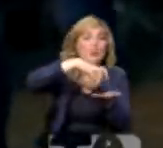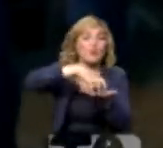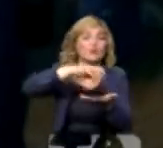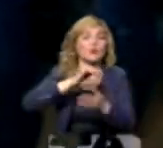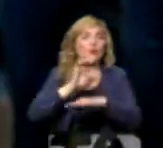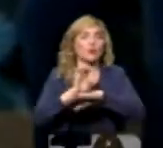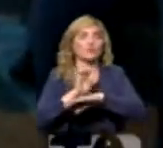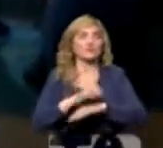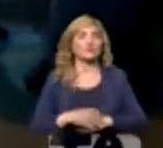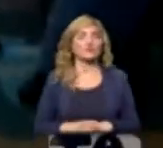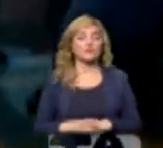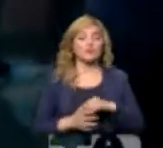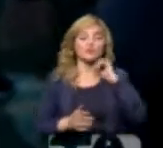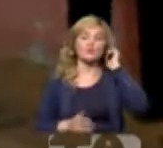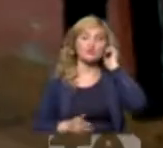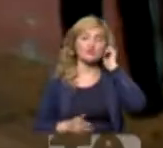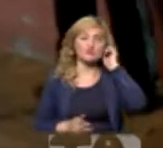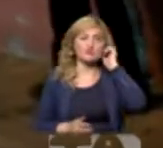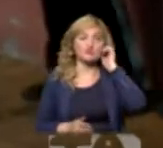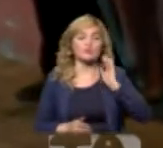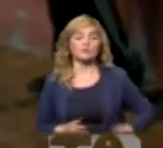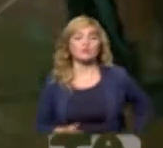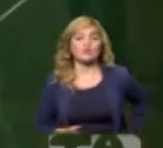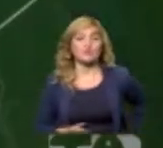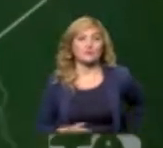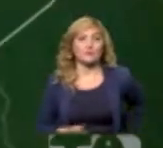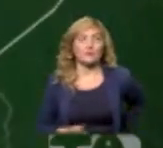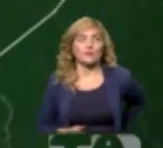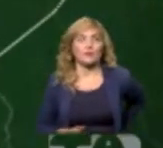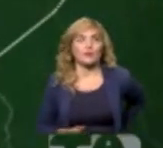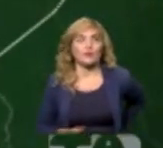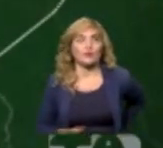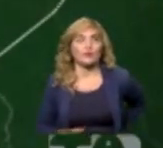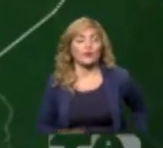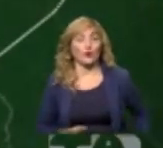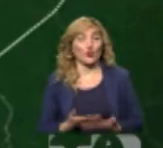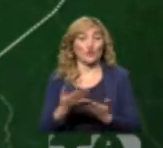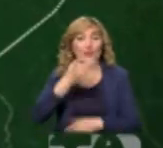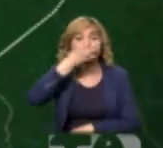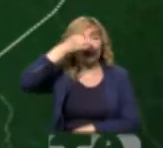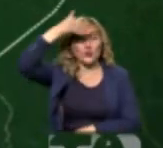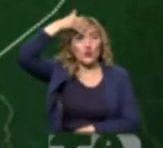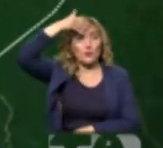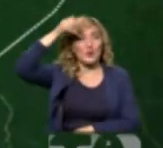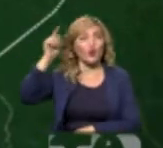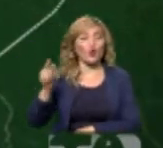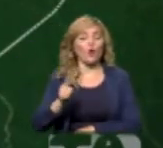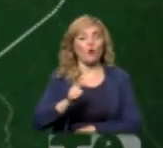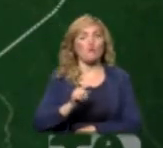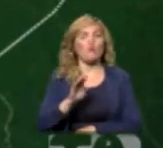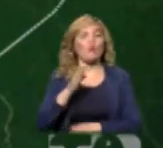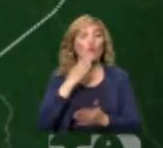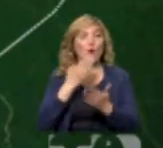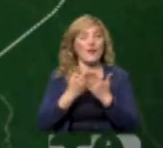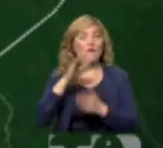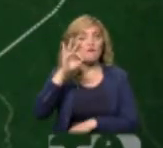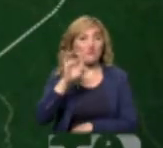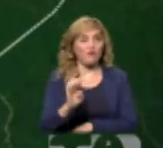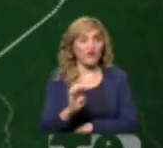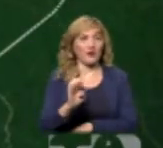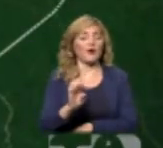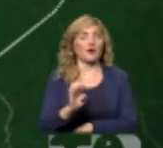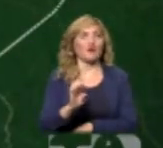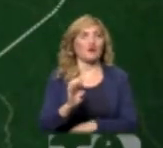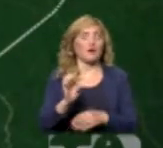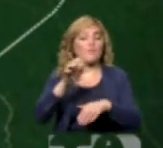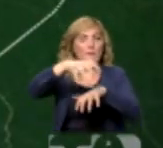Los allanamientos ejecutados por agentes de la UIAD tras la estructura delictiva se ejecutaron en Santo Domingo, Buena Fe, Machala, Pasaje,